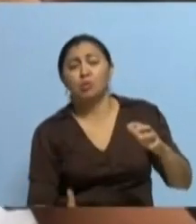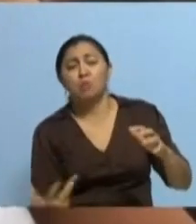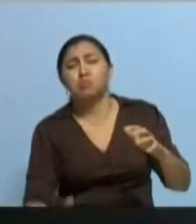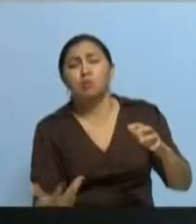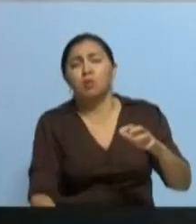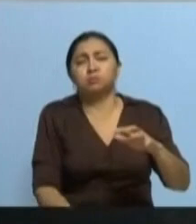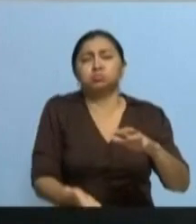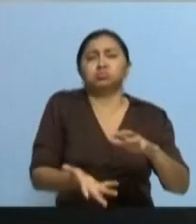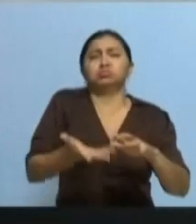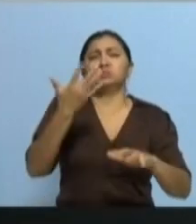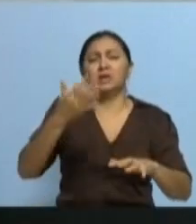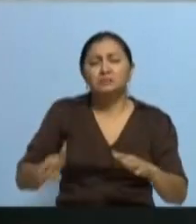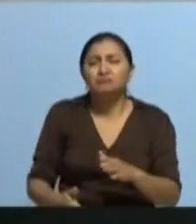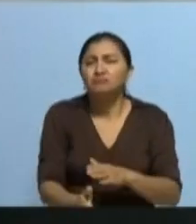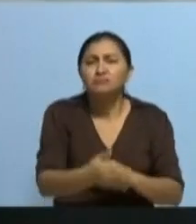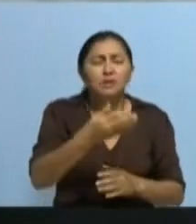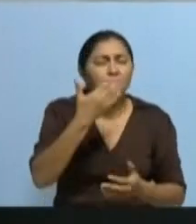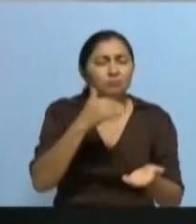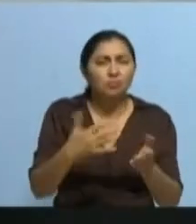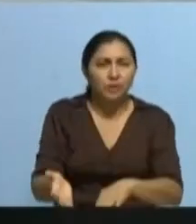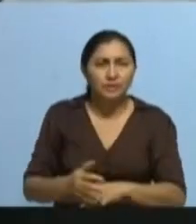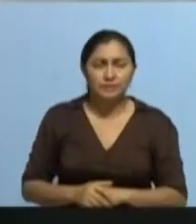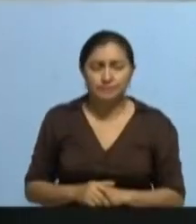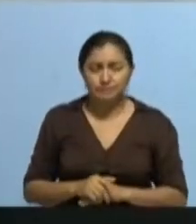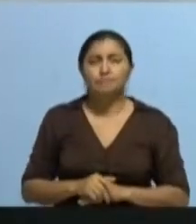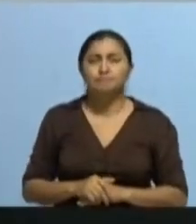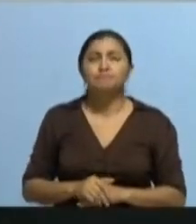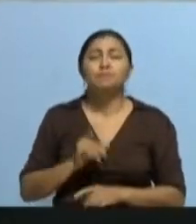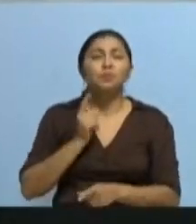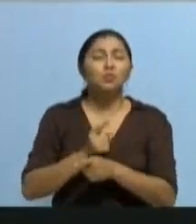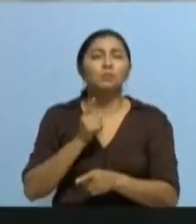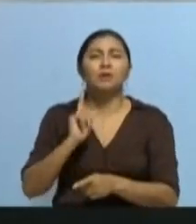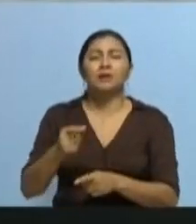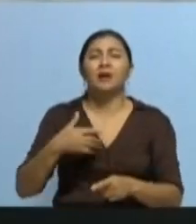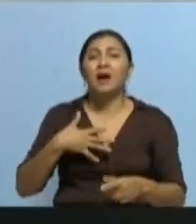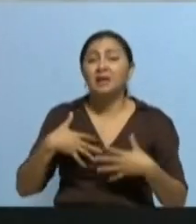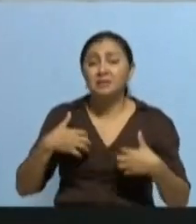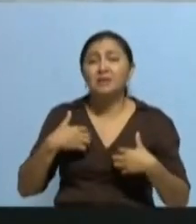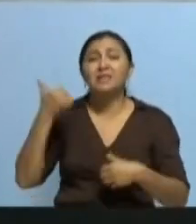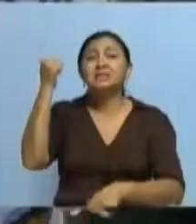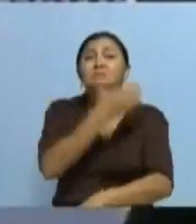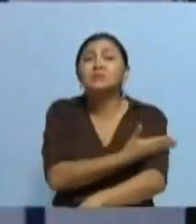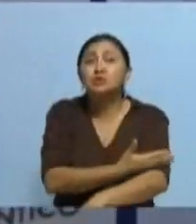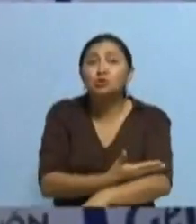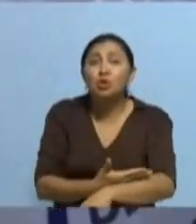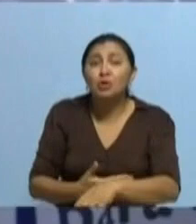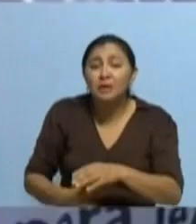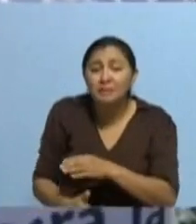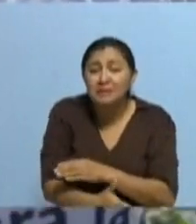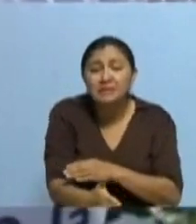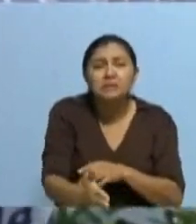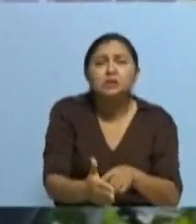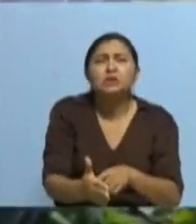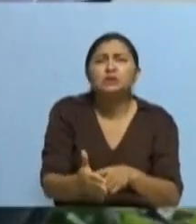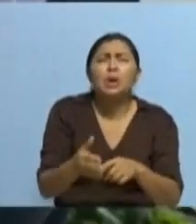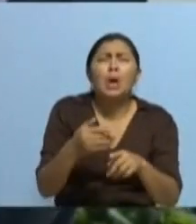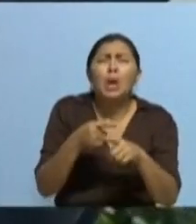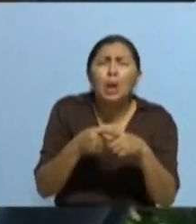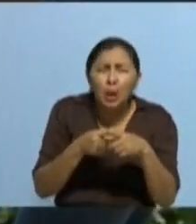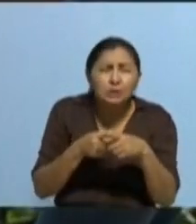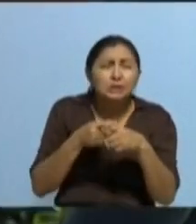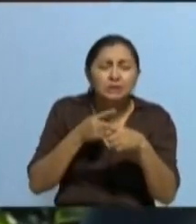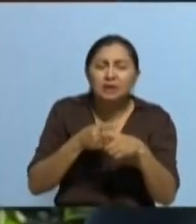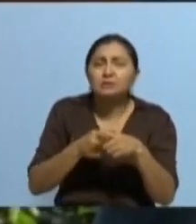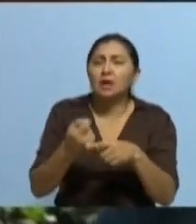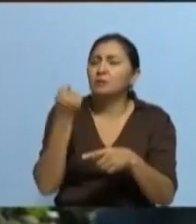más riesgosa. Estas condiciones podrían provocar problemas en el crecimiento de los 10 millones de peces alevinos sembrados